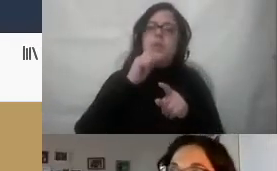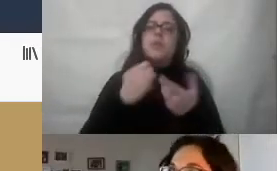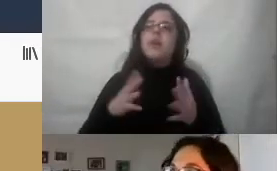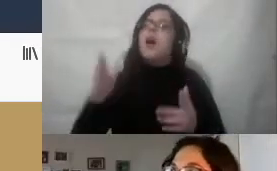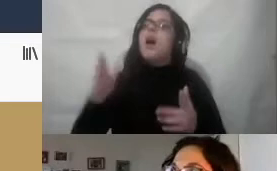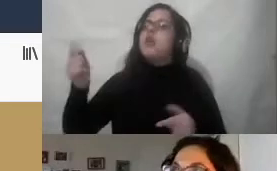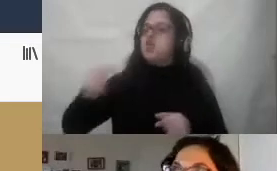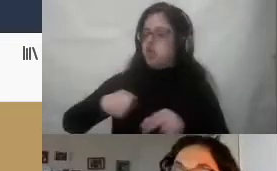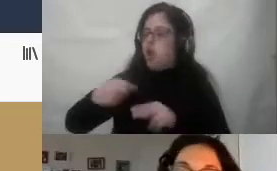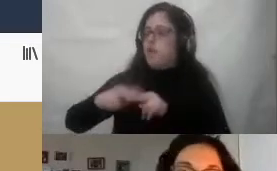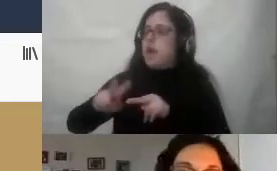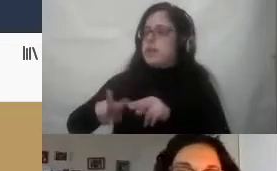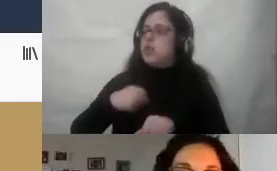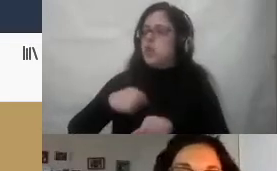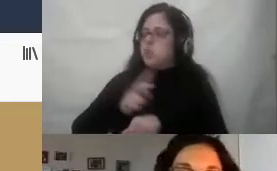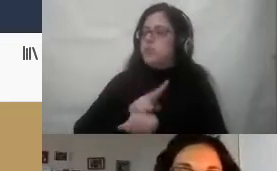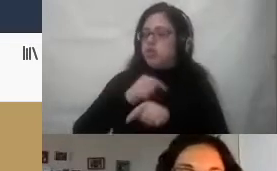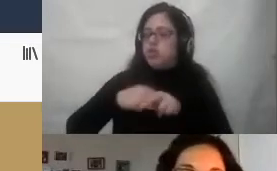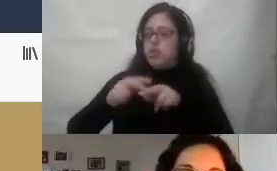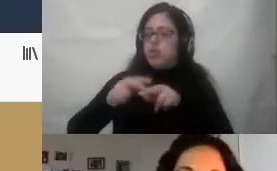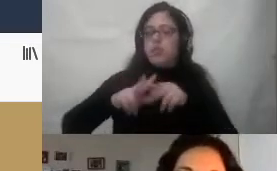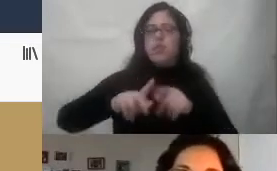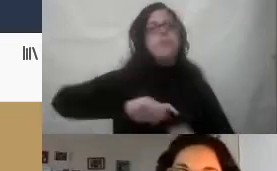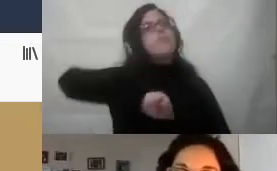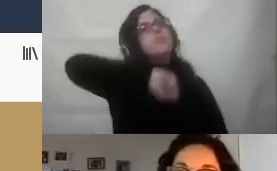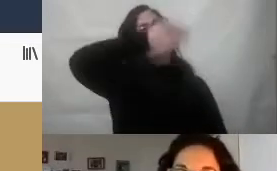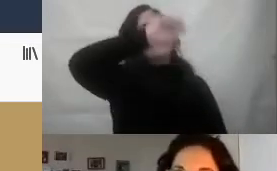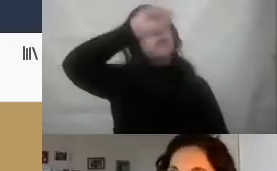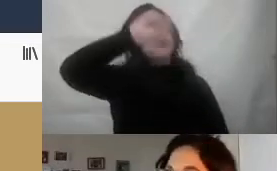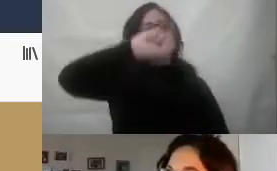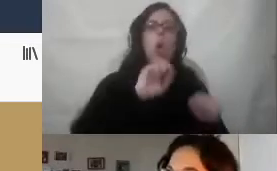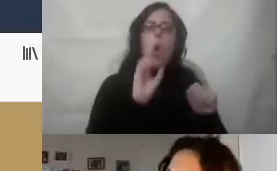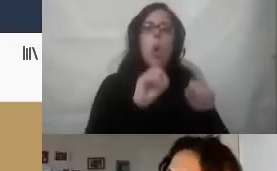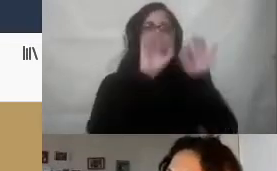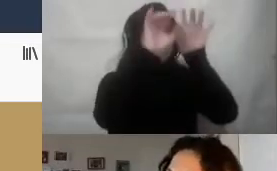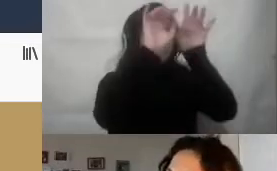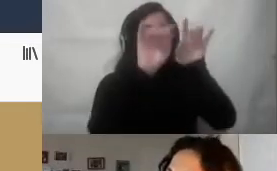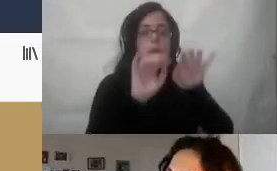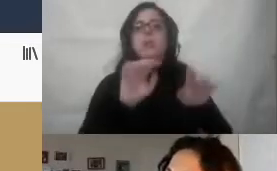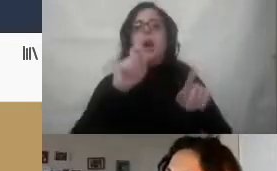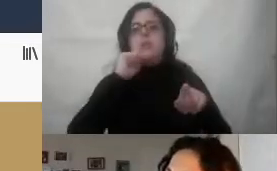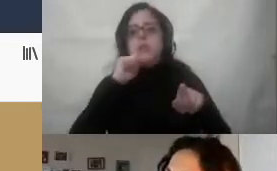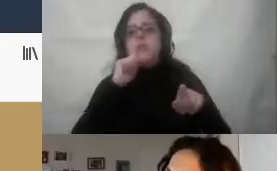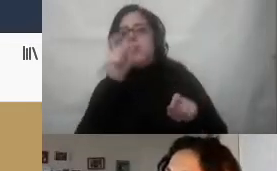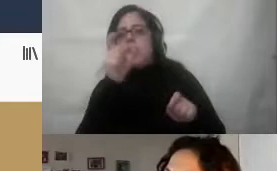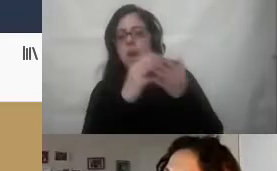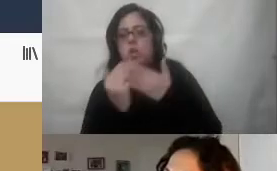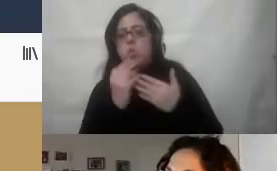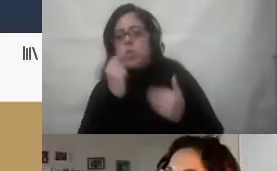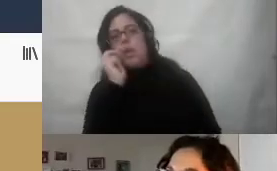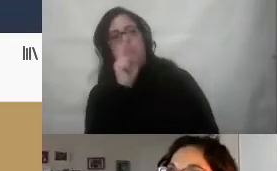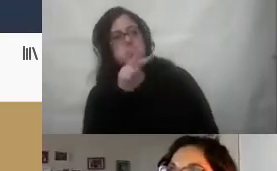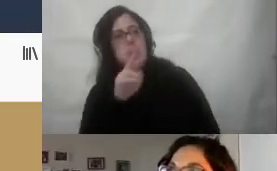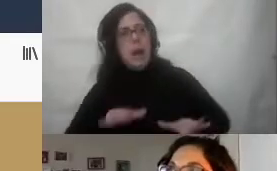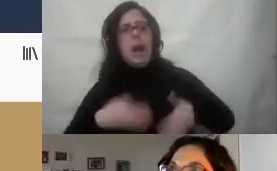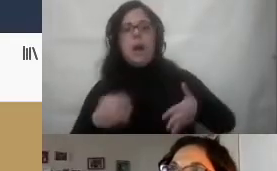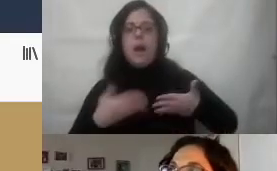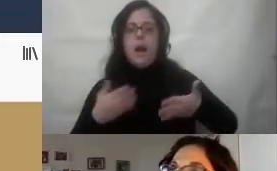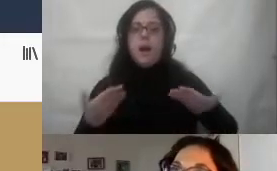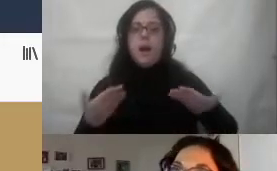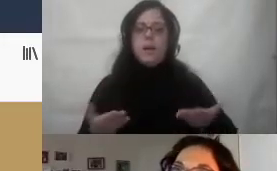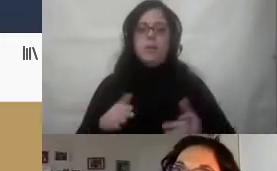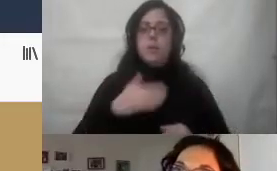también ese primer input para poder hacerlo. ¿Ya? Así que vamos a agregar mi Padlet. Como ven